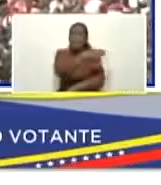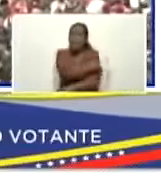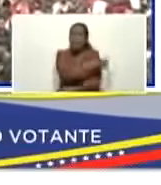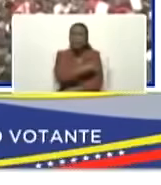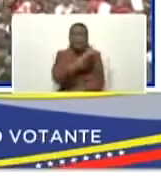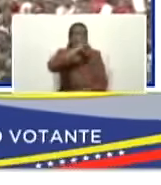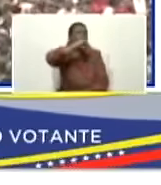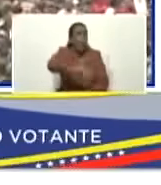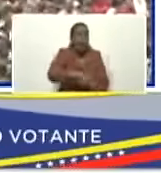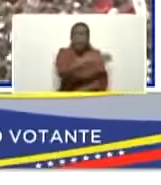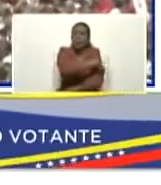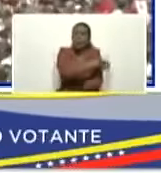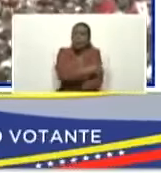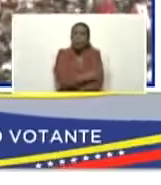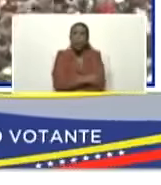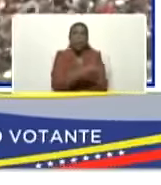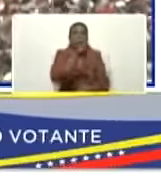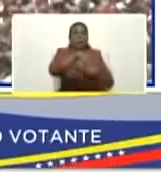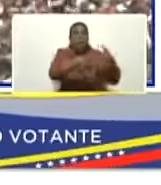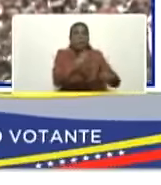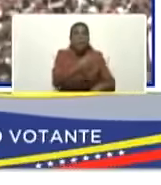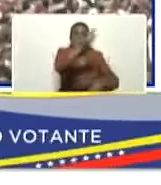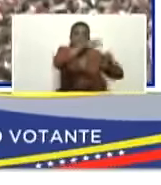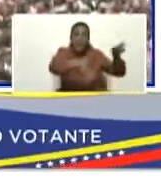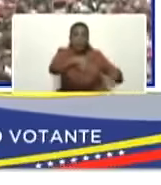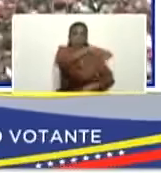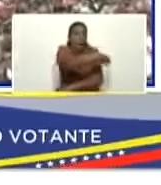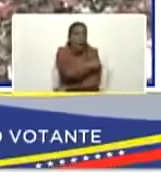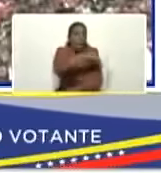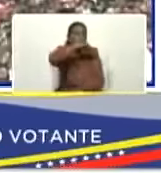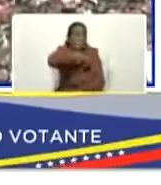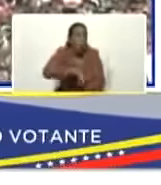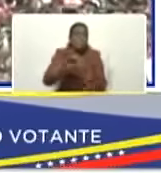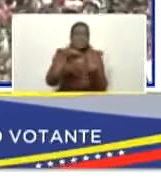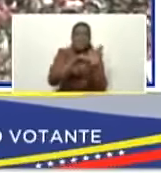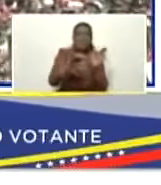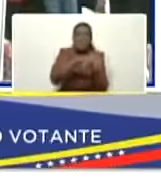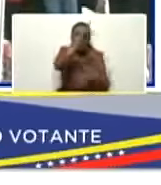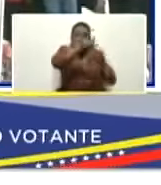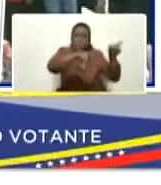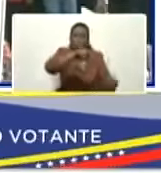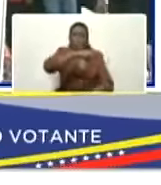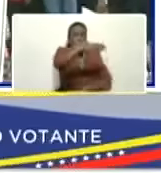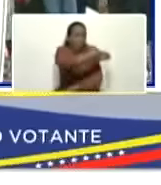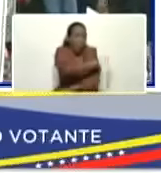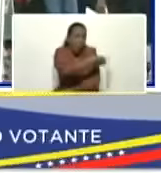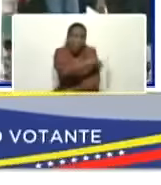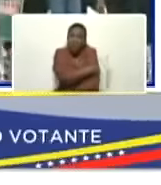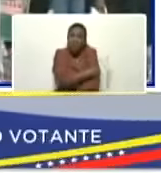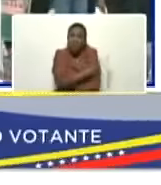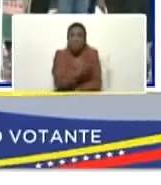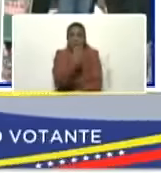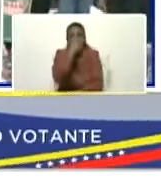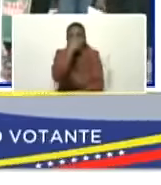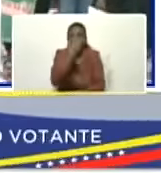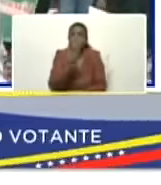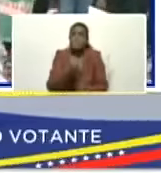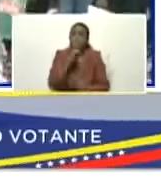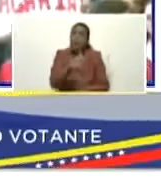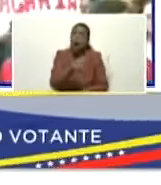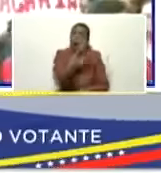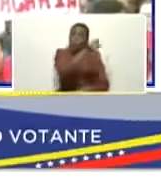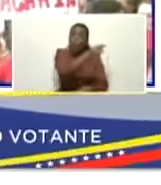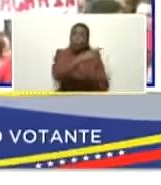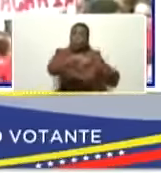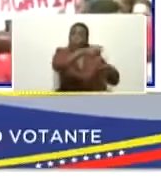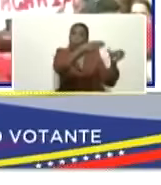opositor, porque hay muchos compatriotas, vecinos, vecinas, opositores, que están muy molestos